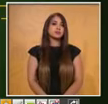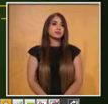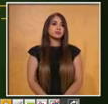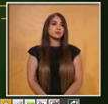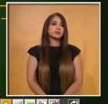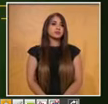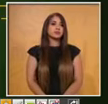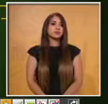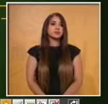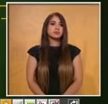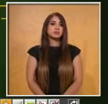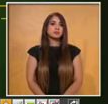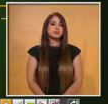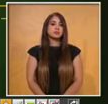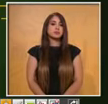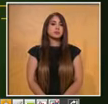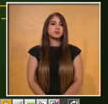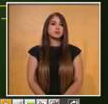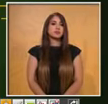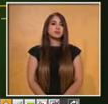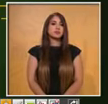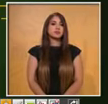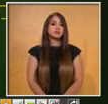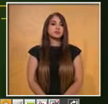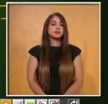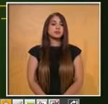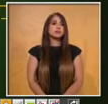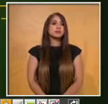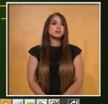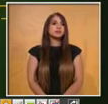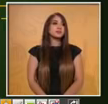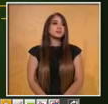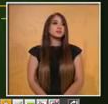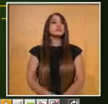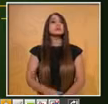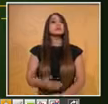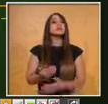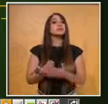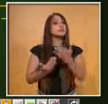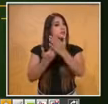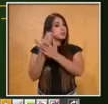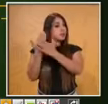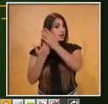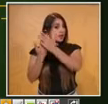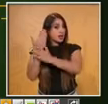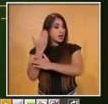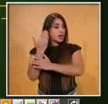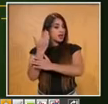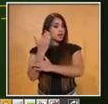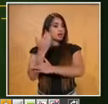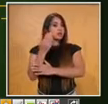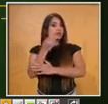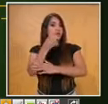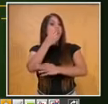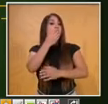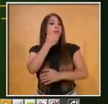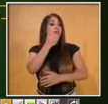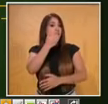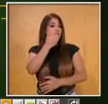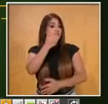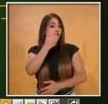Siguiente. Mañana es a desayuno. Esto se refiere a una acción que haces en la mañana. Y en la noche es a...